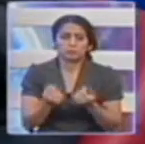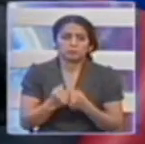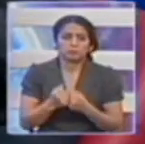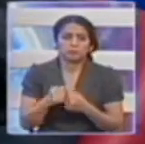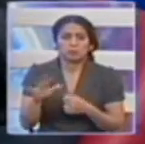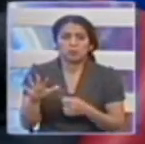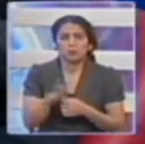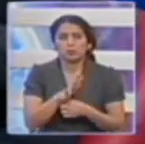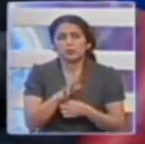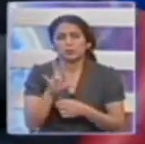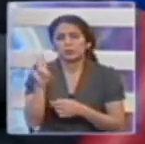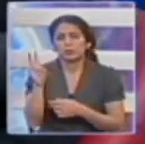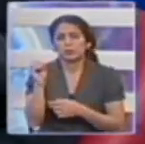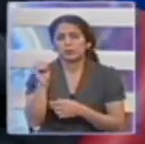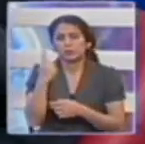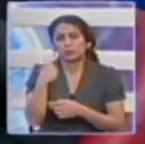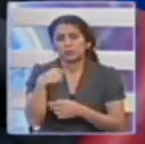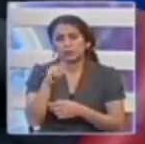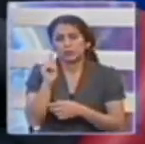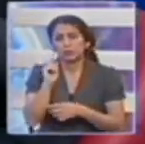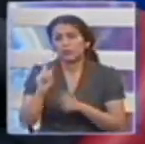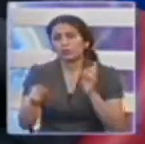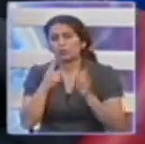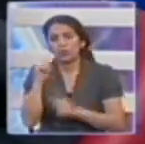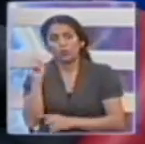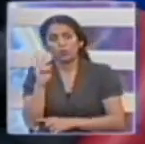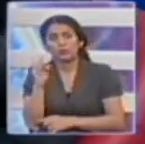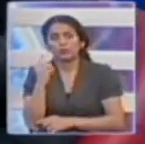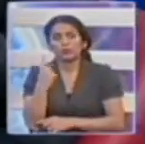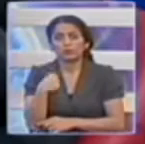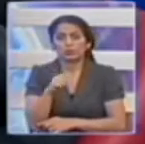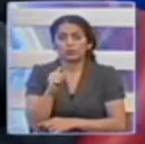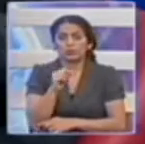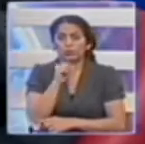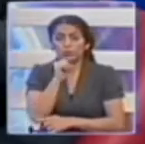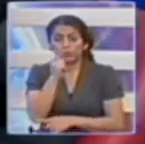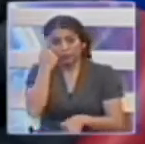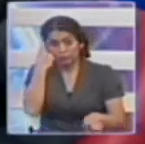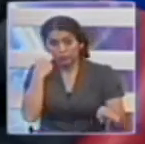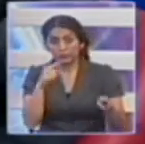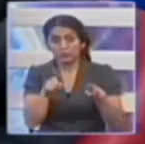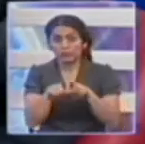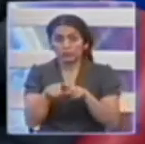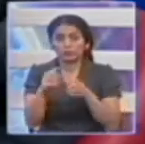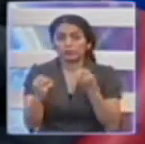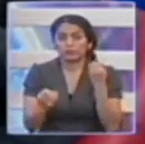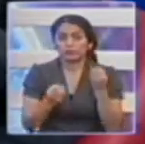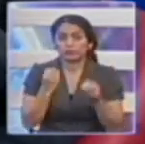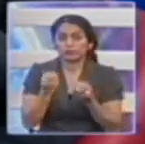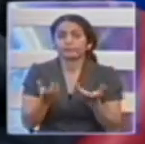70 millones, otras partes hablan de 20 millones, pero en total no está saneado ese activo. Y ahí también hay que entrar a